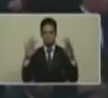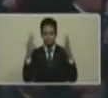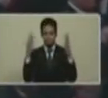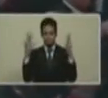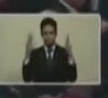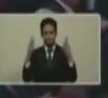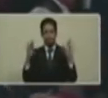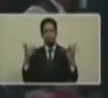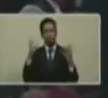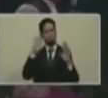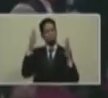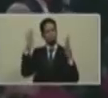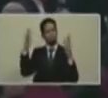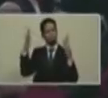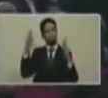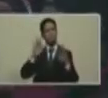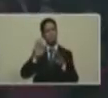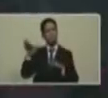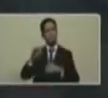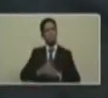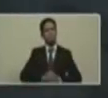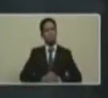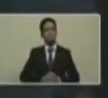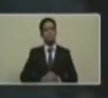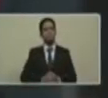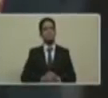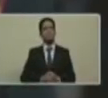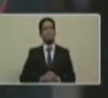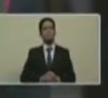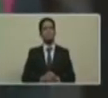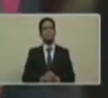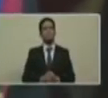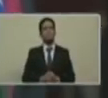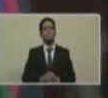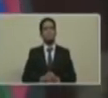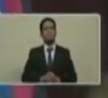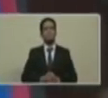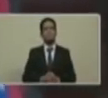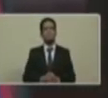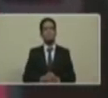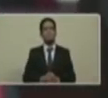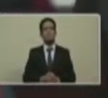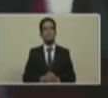cambios que hacen falta en Venezuela. ¿Qué cambia en el país a nivel interno a partir de hoy?